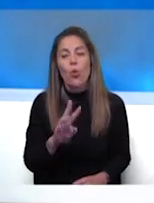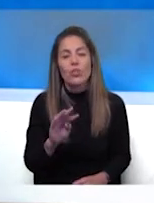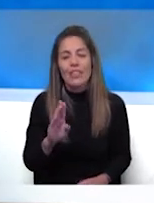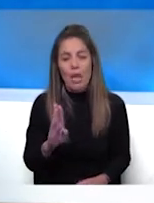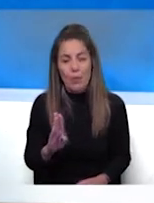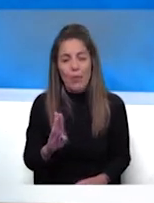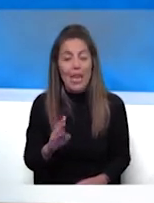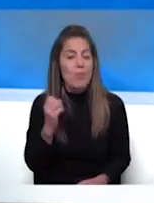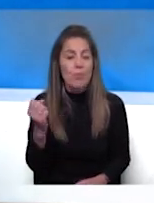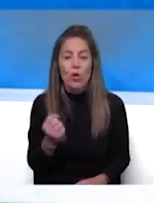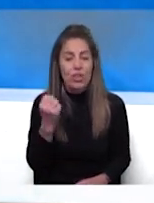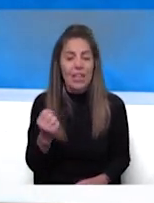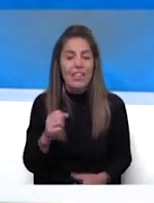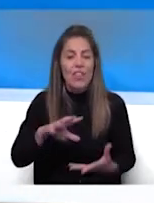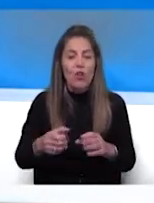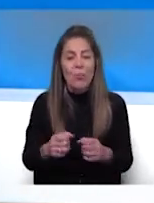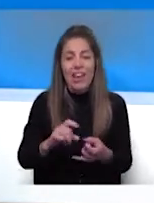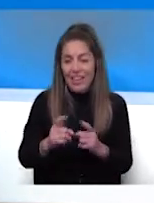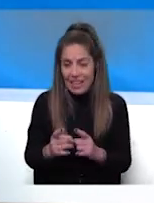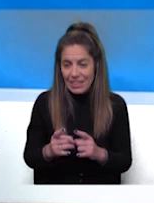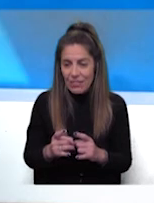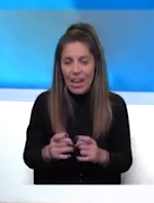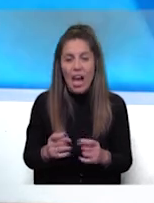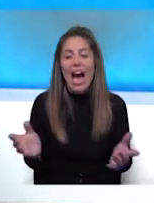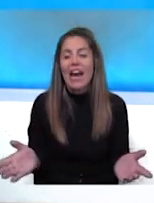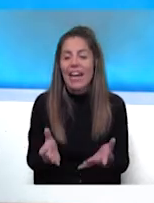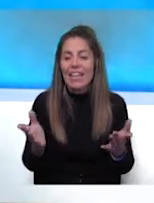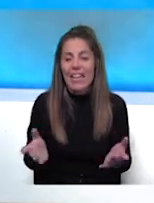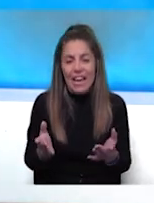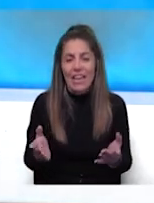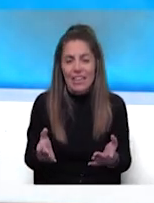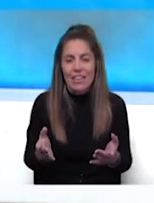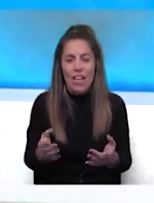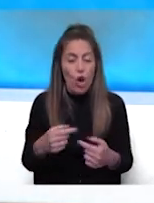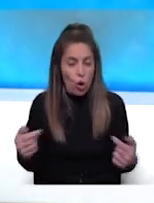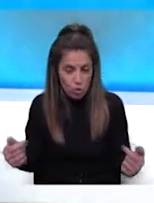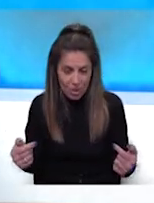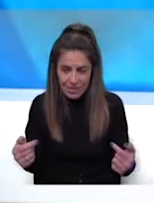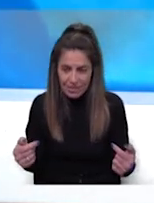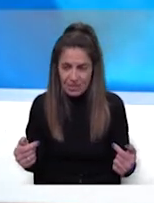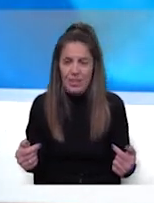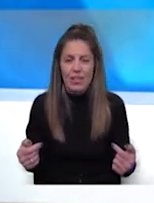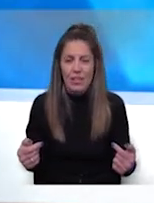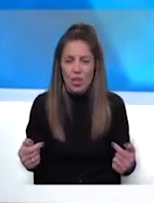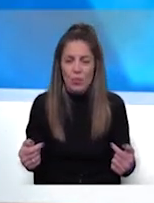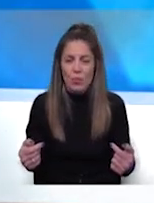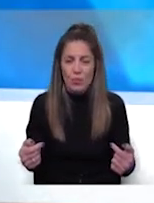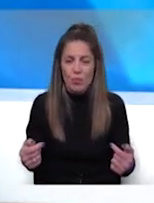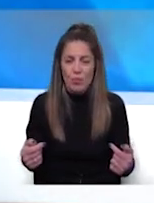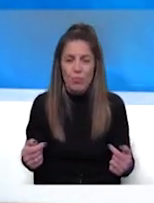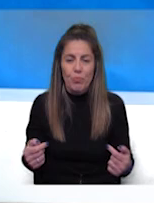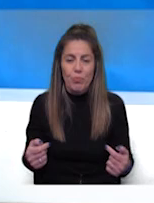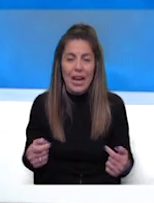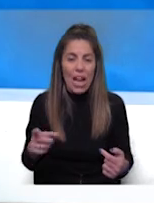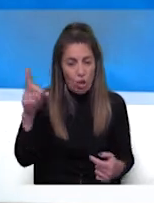materia legislativa, en cuanto a generar insumos para los